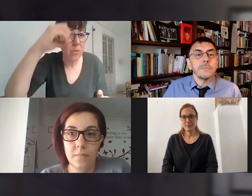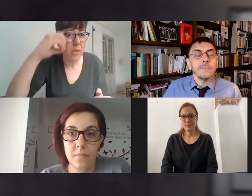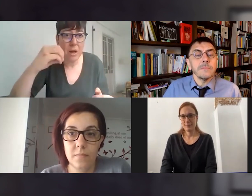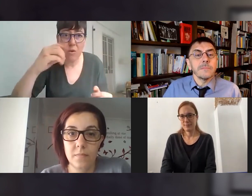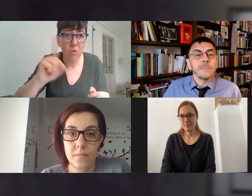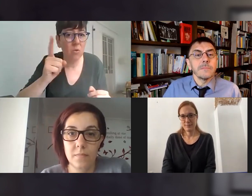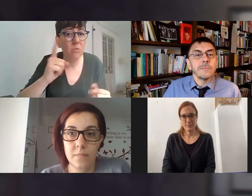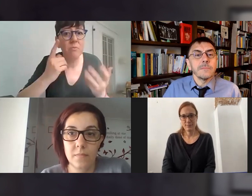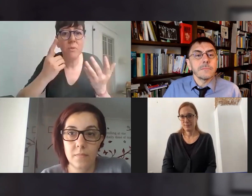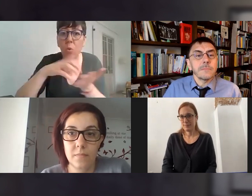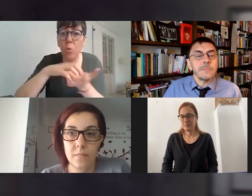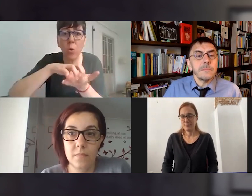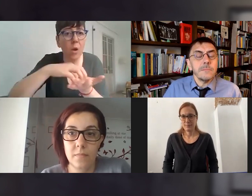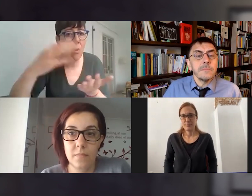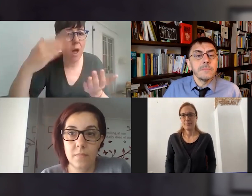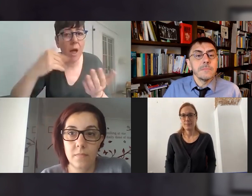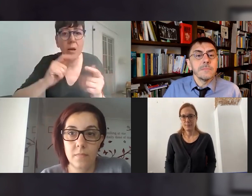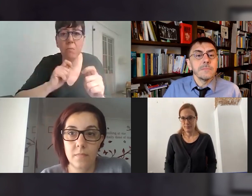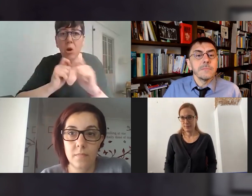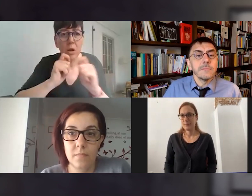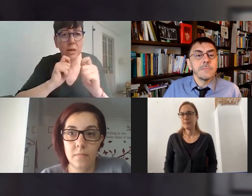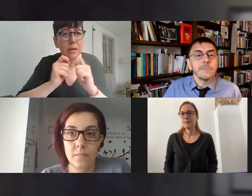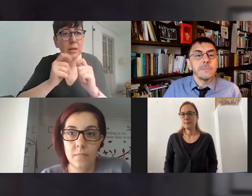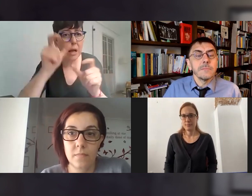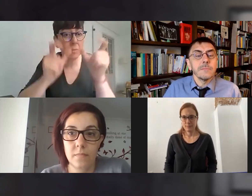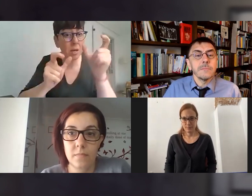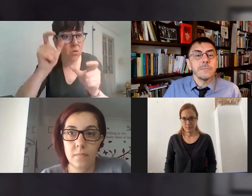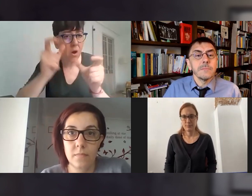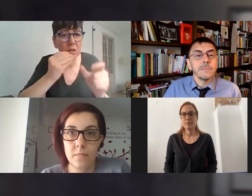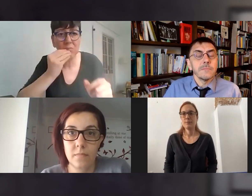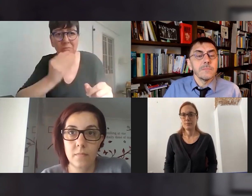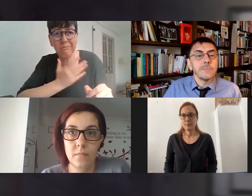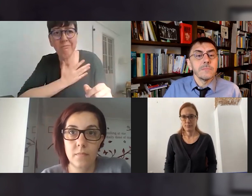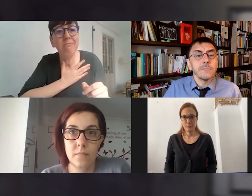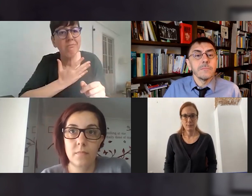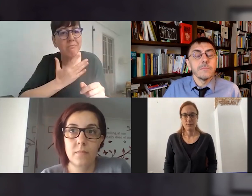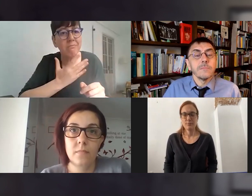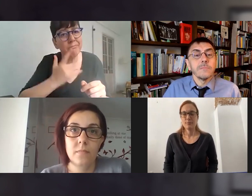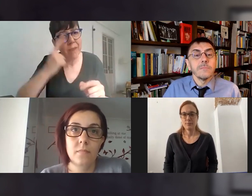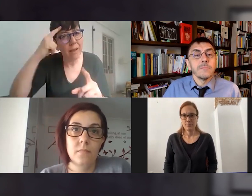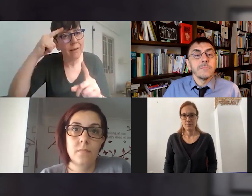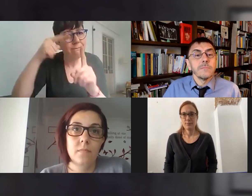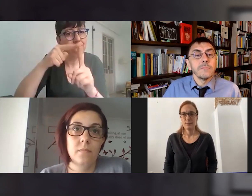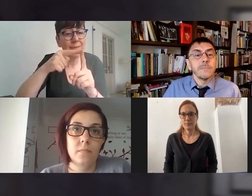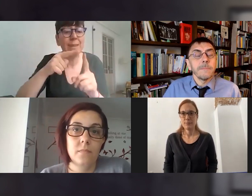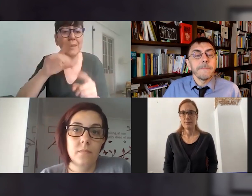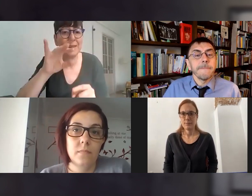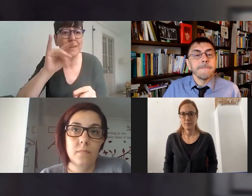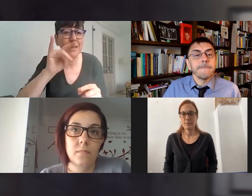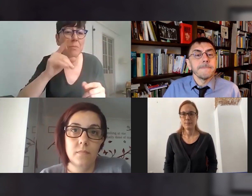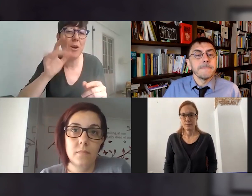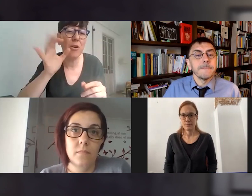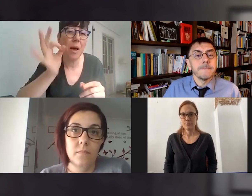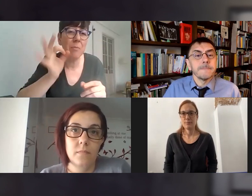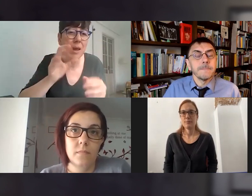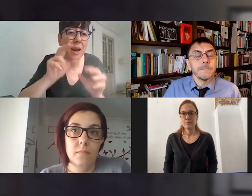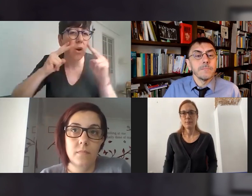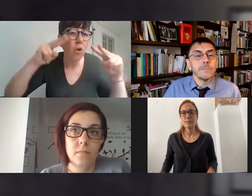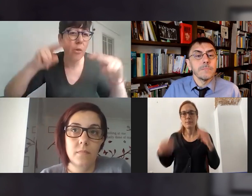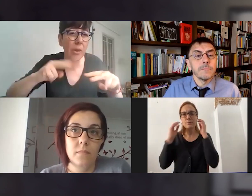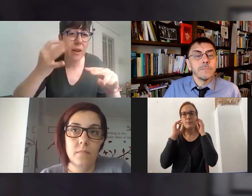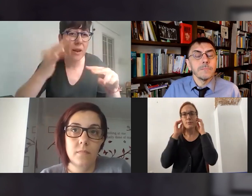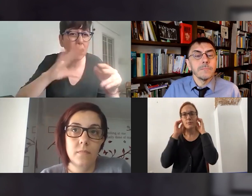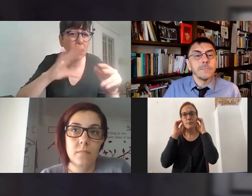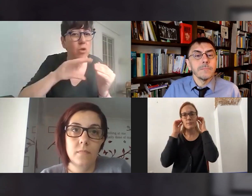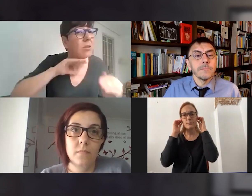sinceramente. No me encuentro satisfecha al 100%, no tengo ninguna duda. Yo creo que hay periodistas buenos, claro